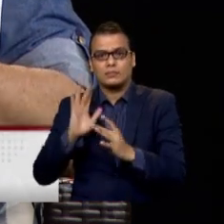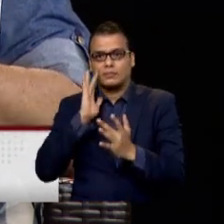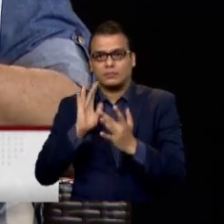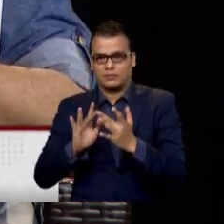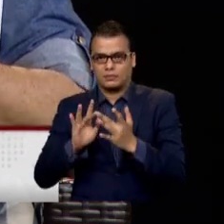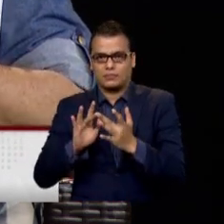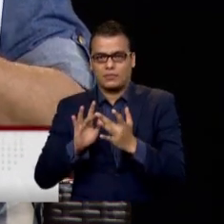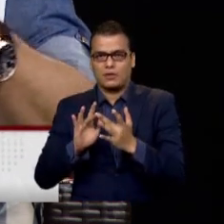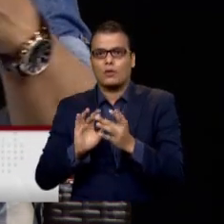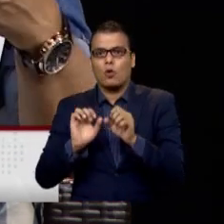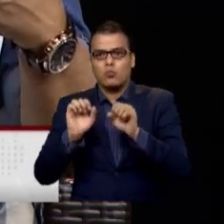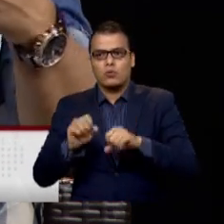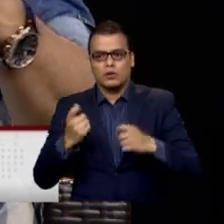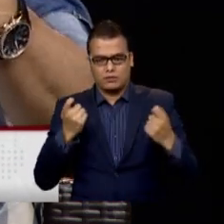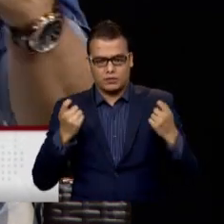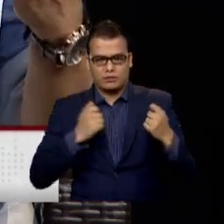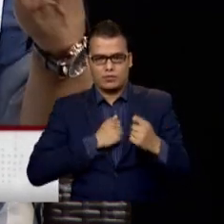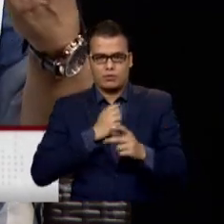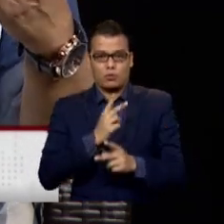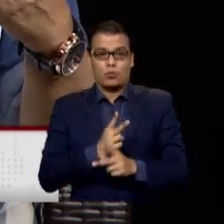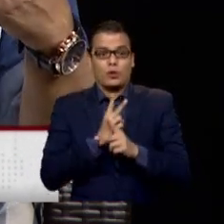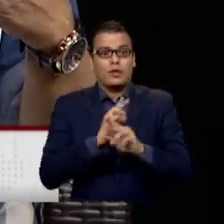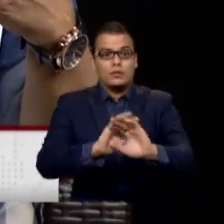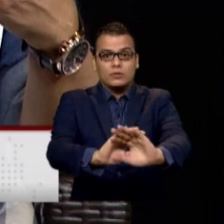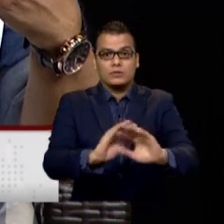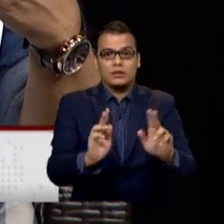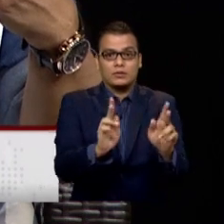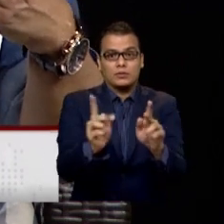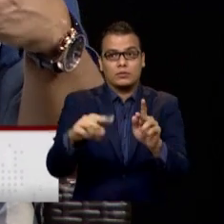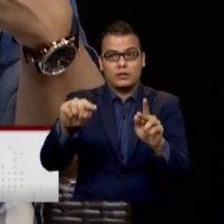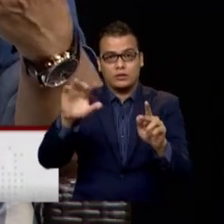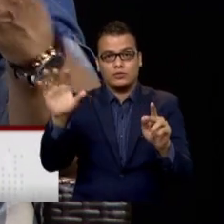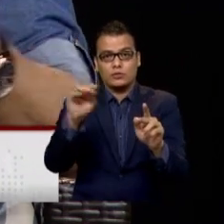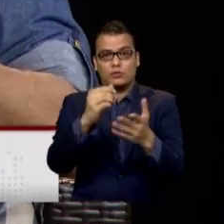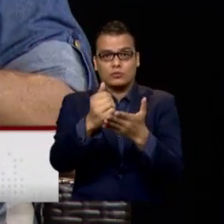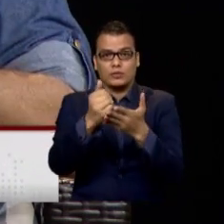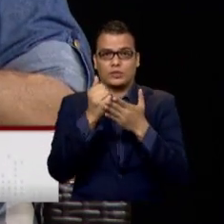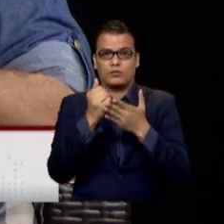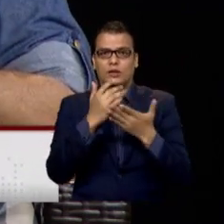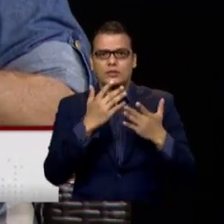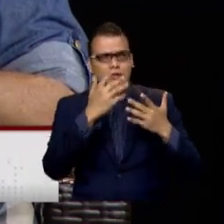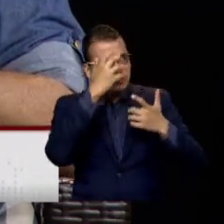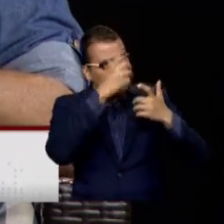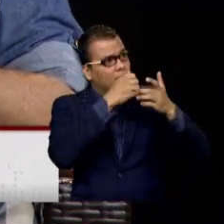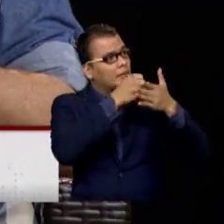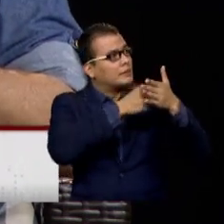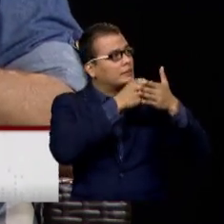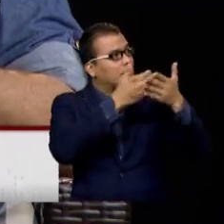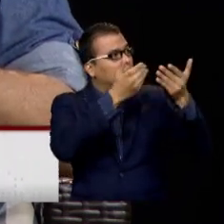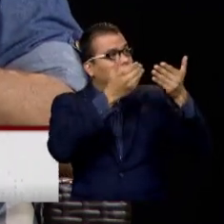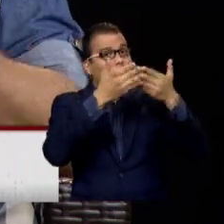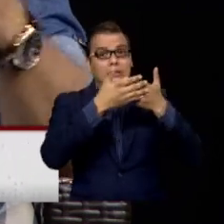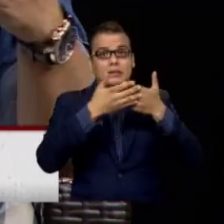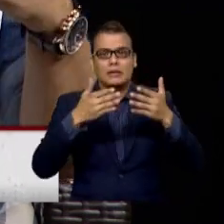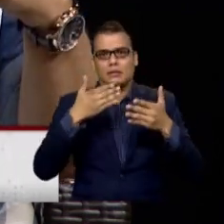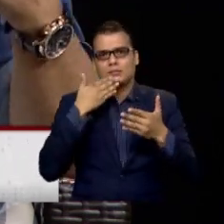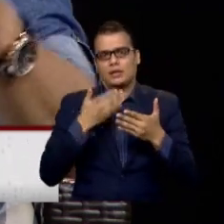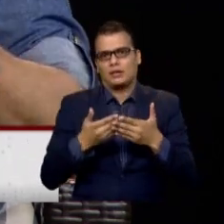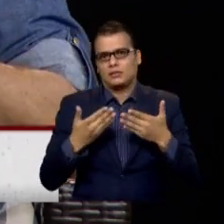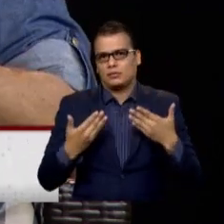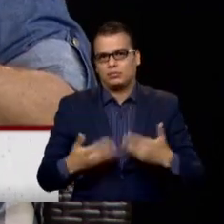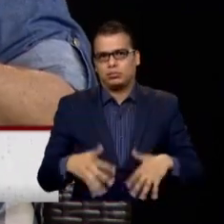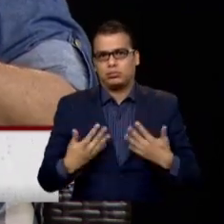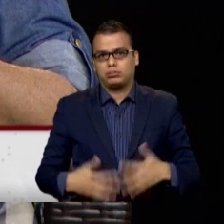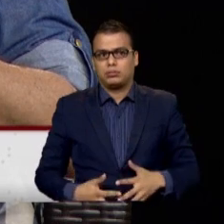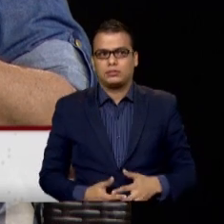siga circulando. Yo quiero agradecer a todos los que nos están ayudando a buscar más pruebas, sin embargo, todavía no